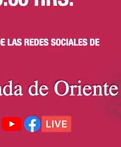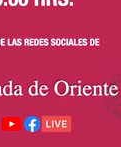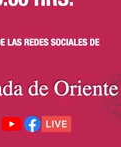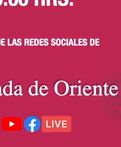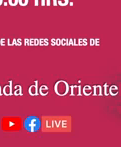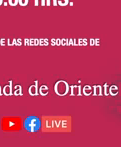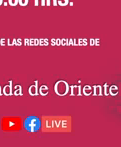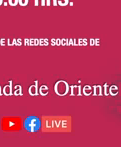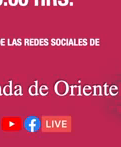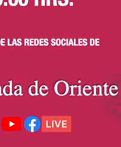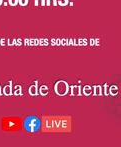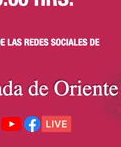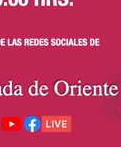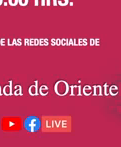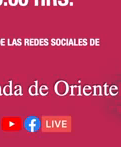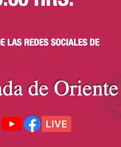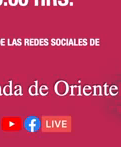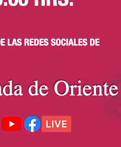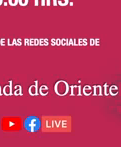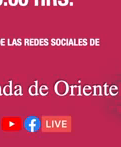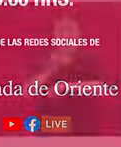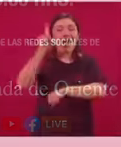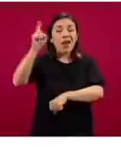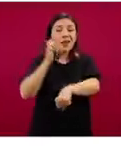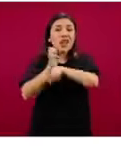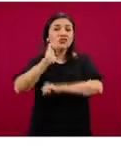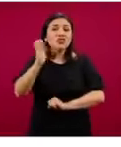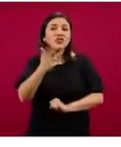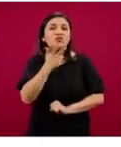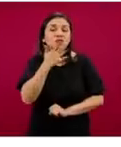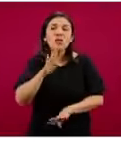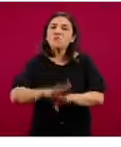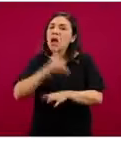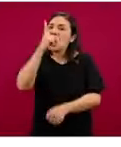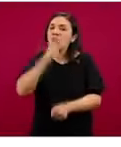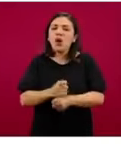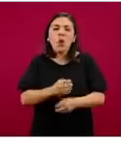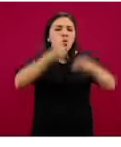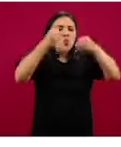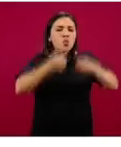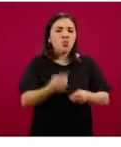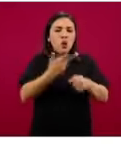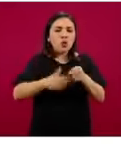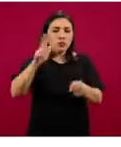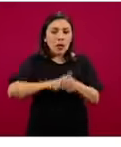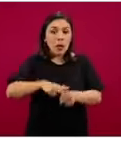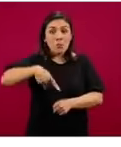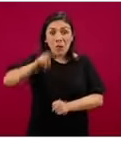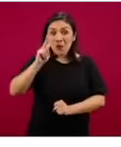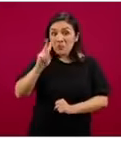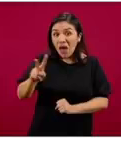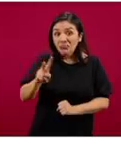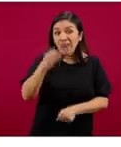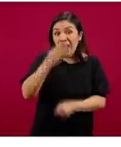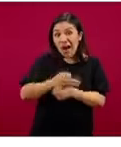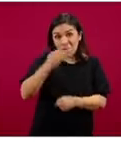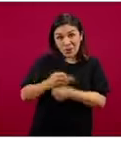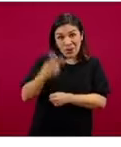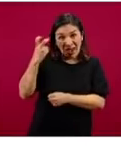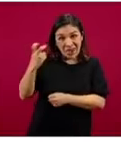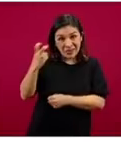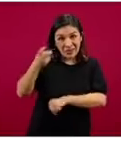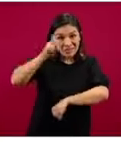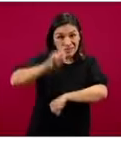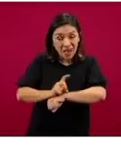identificábamos desde algunas semanas al estado de Chihuahua como el que estaba teniendo la mayor ocupación. Sin embargo, podemos ver en esta